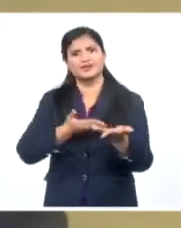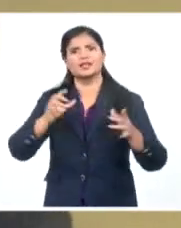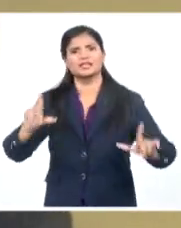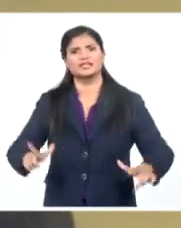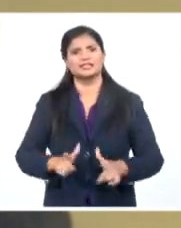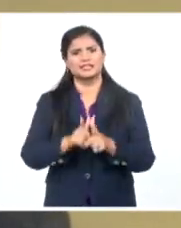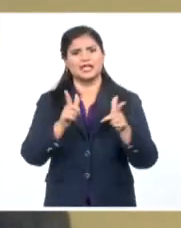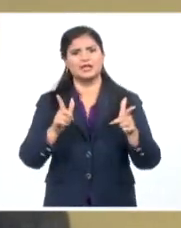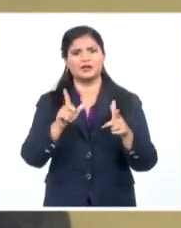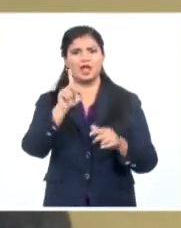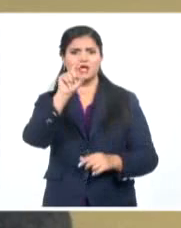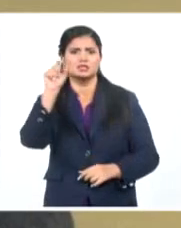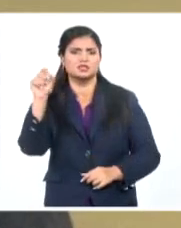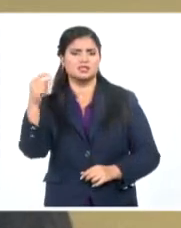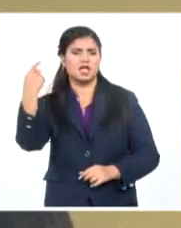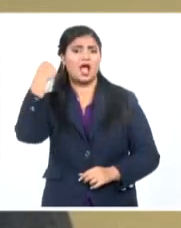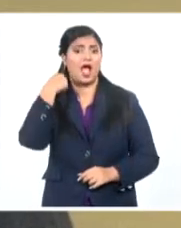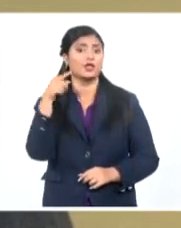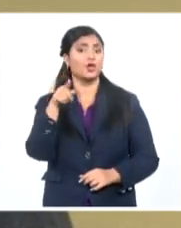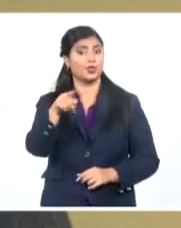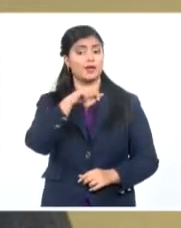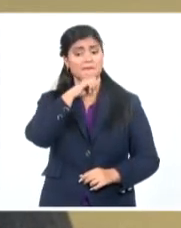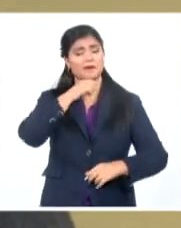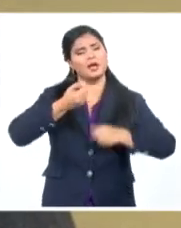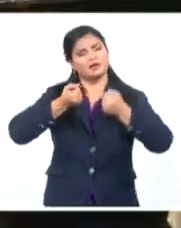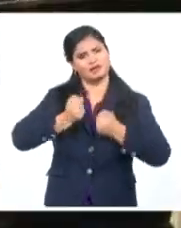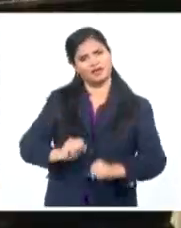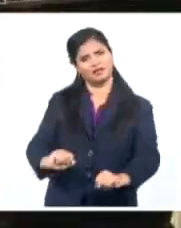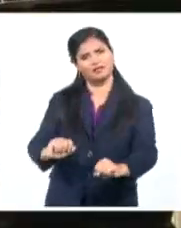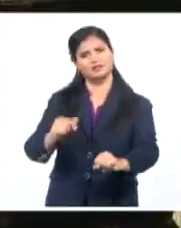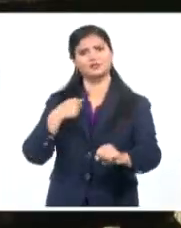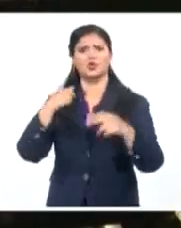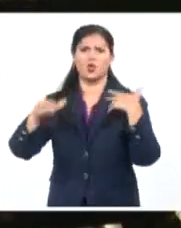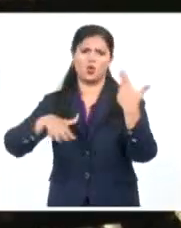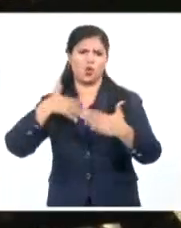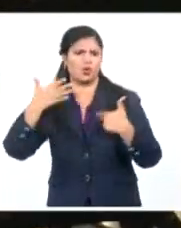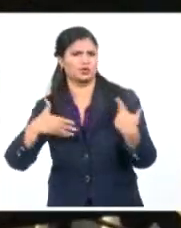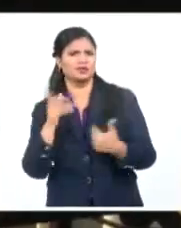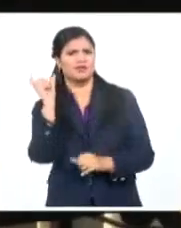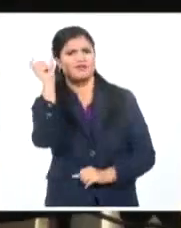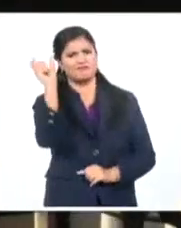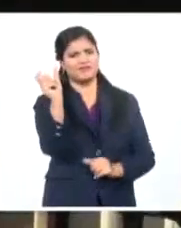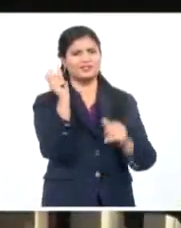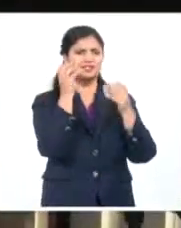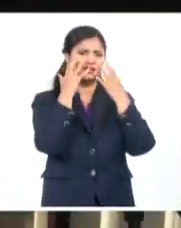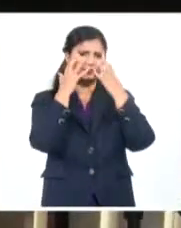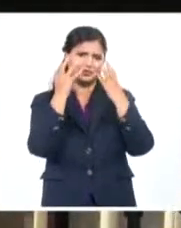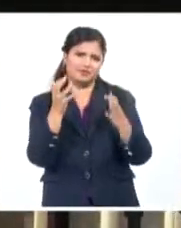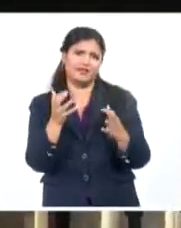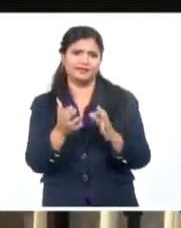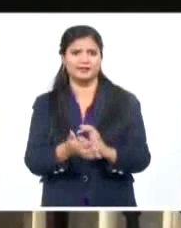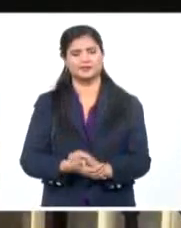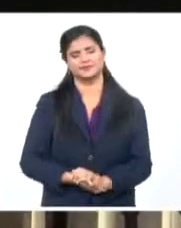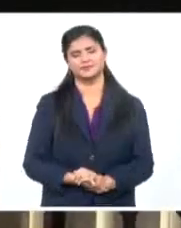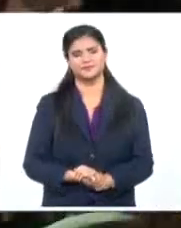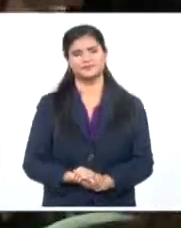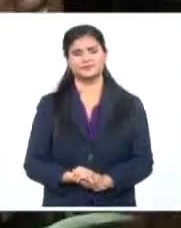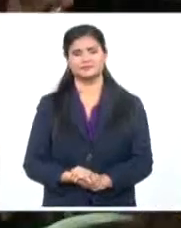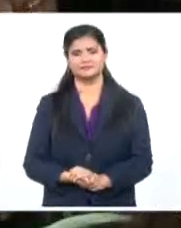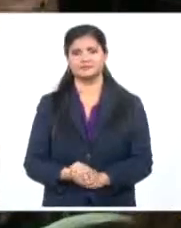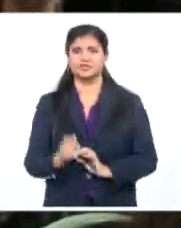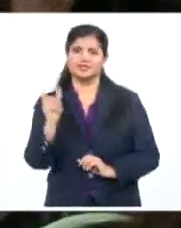los y eso me contenta me contenta mucho eran fechas para ella de